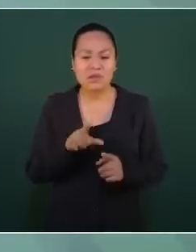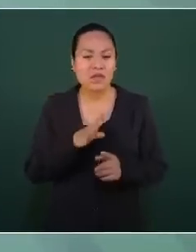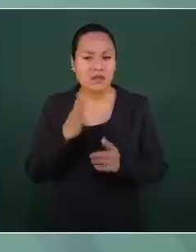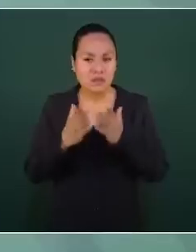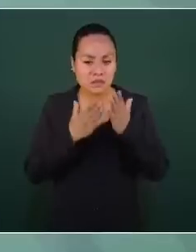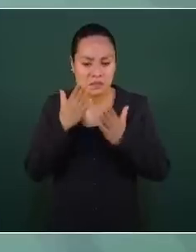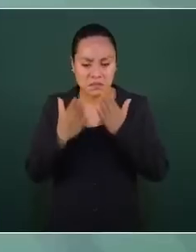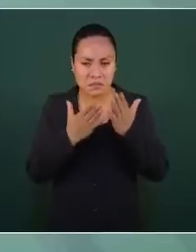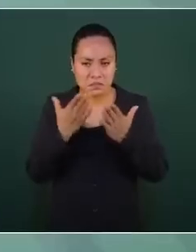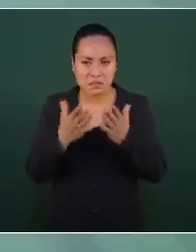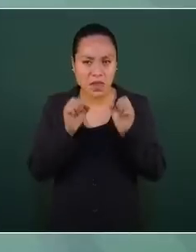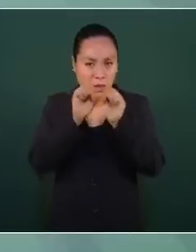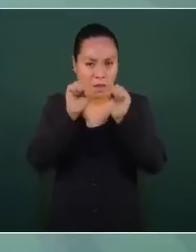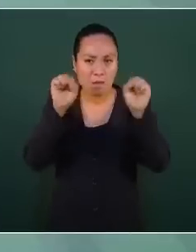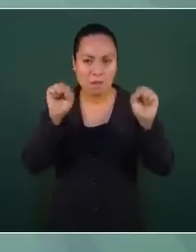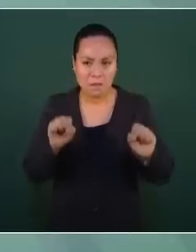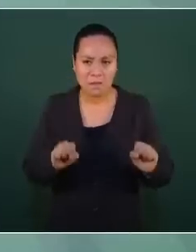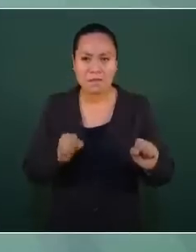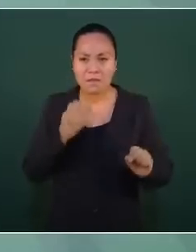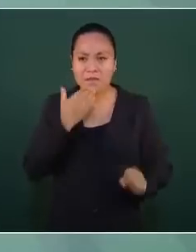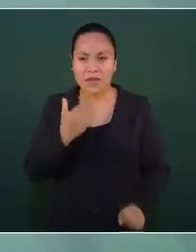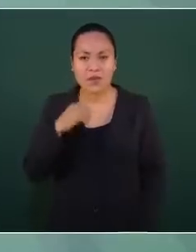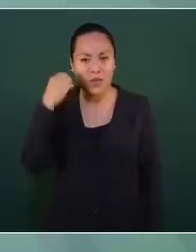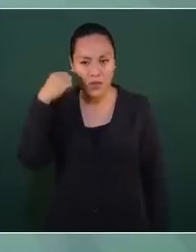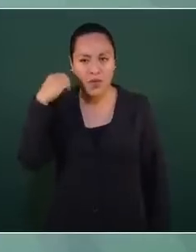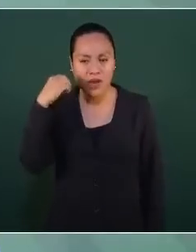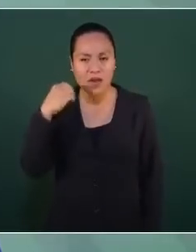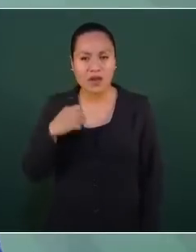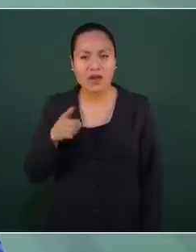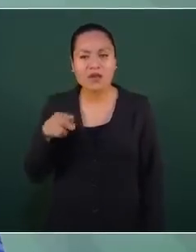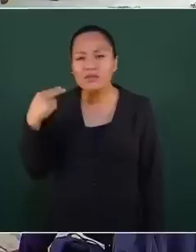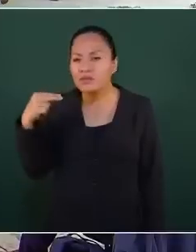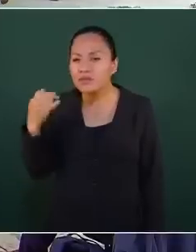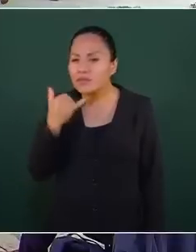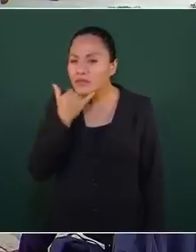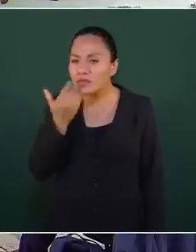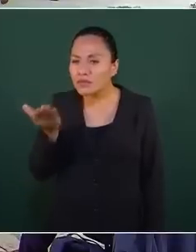superior, del estado de Oaxaca, que se llama